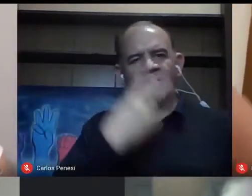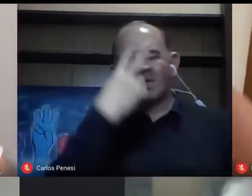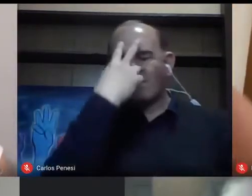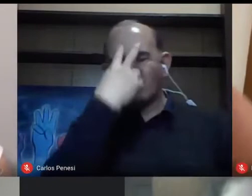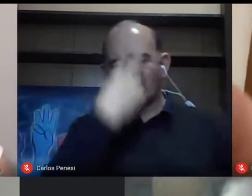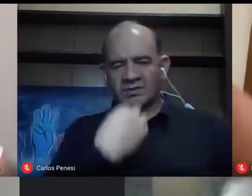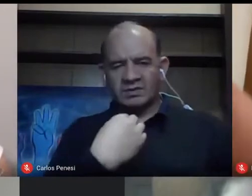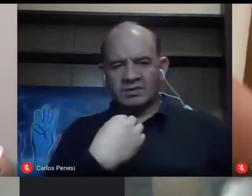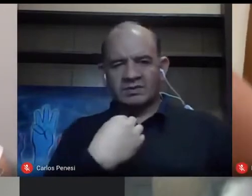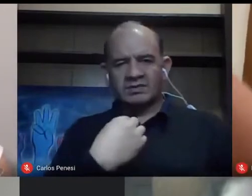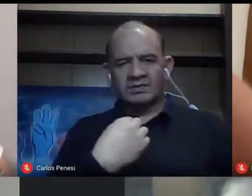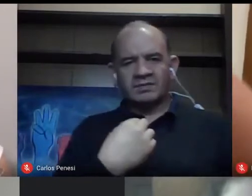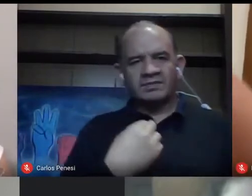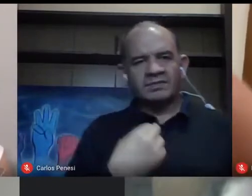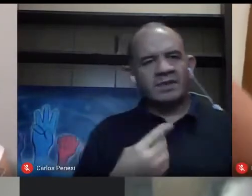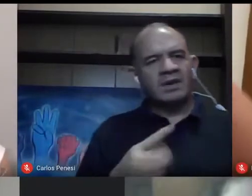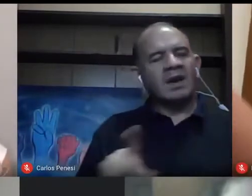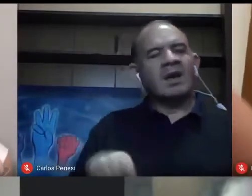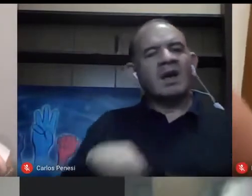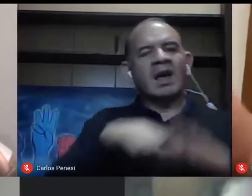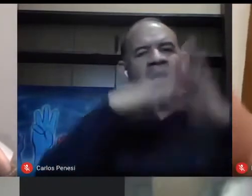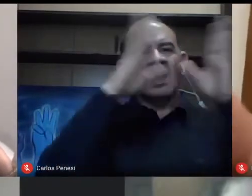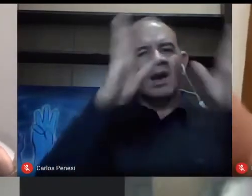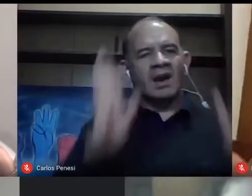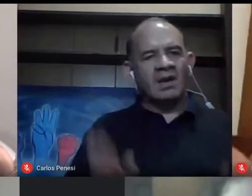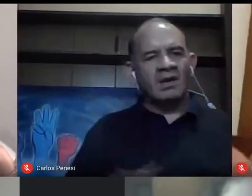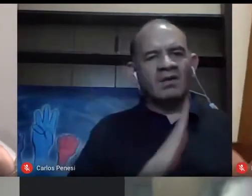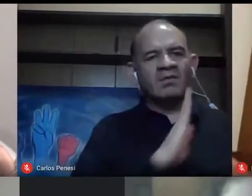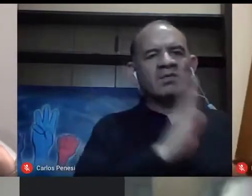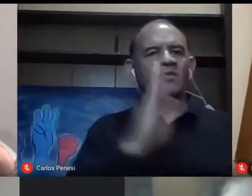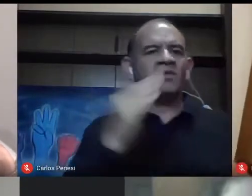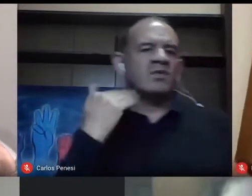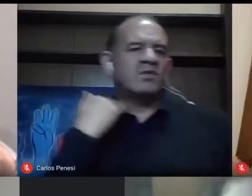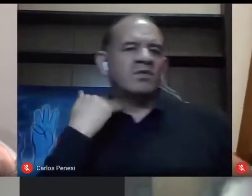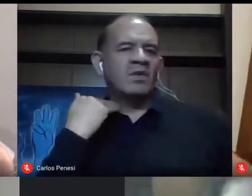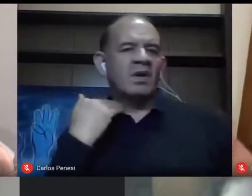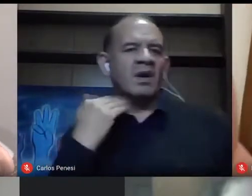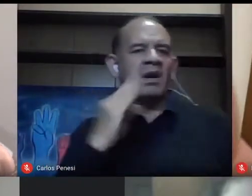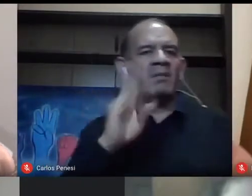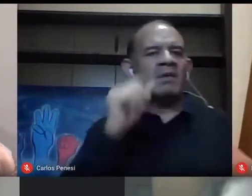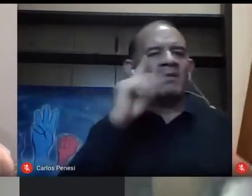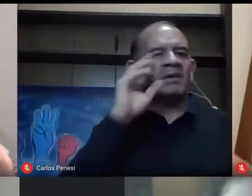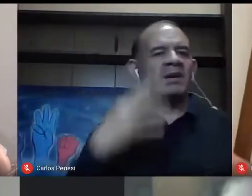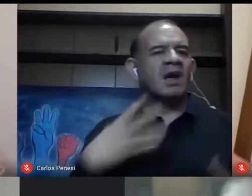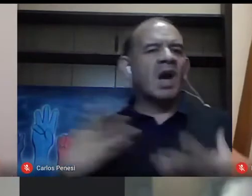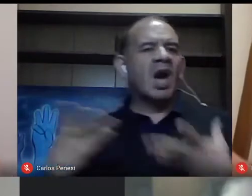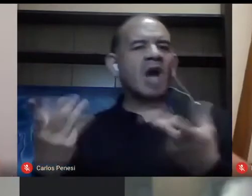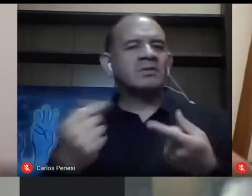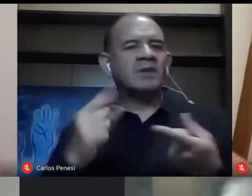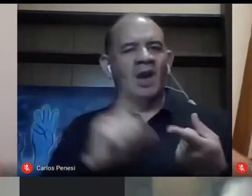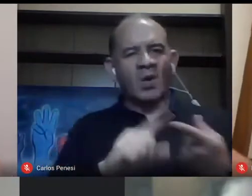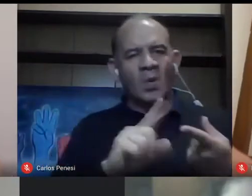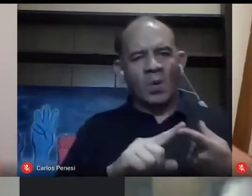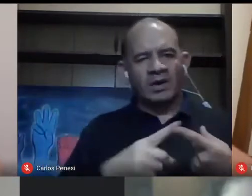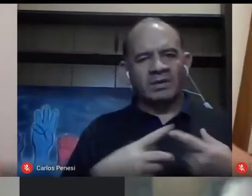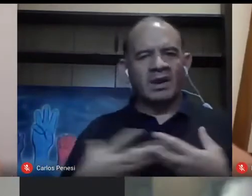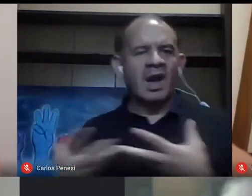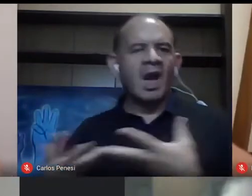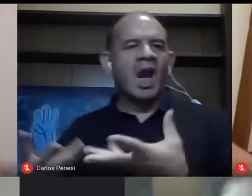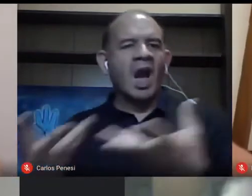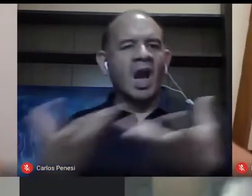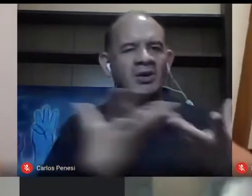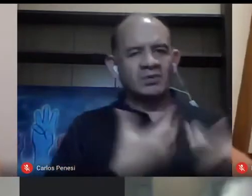¿Habrá capacitación desde la Biblioteca Nacional para bibliotecarios sobre la implementación del tratado y cómo realizar las obras